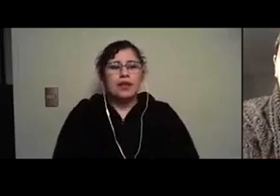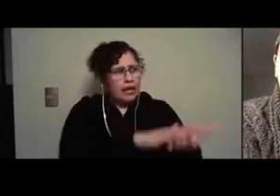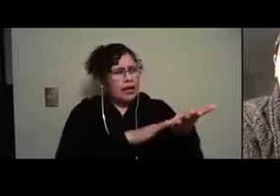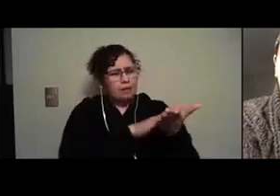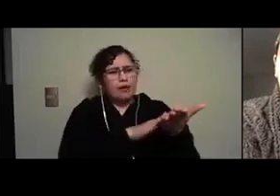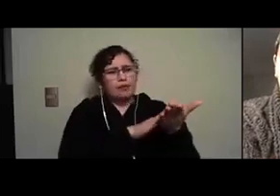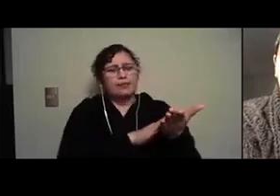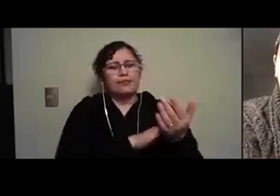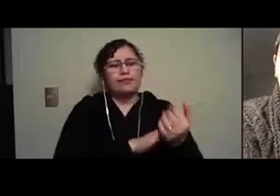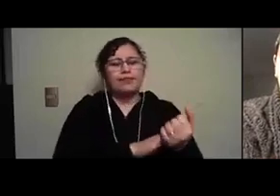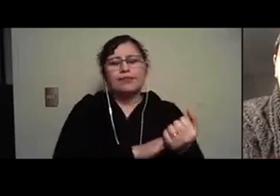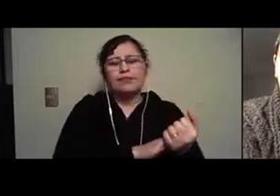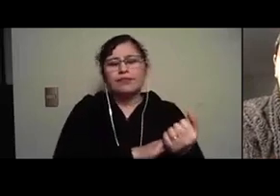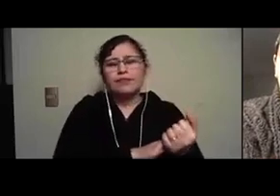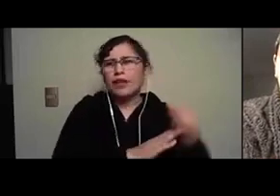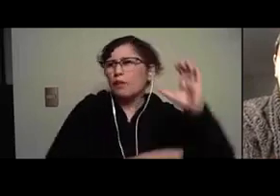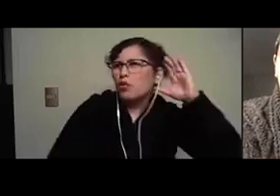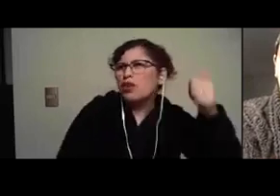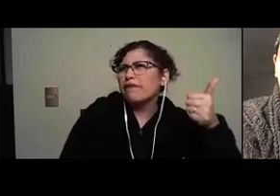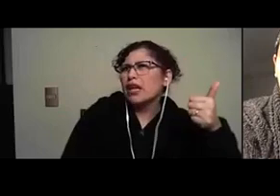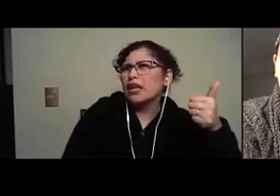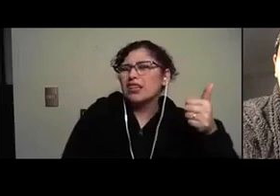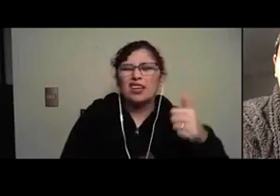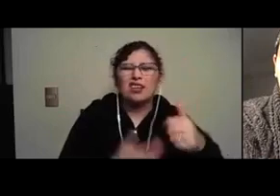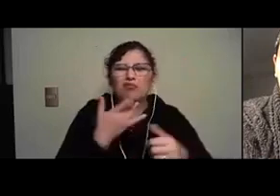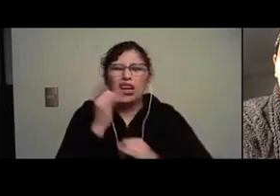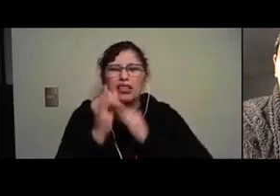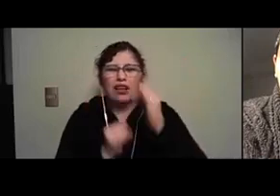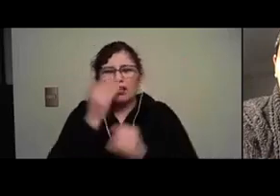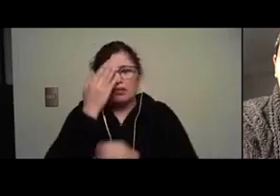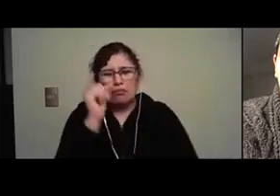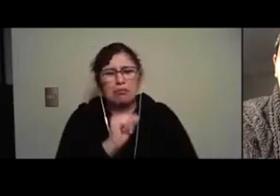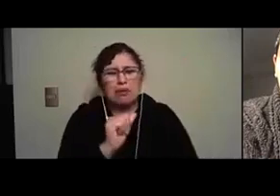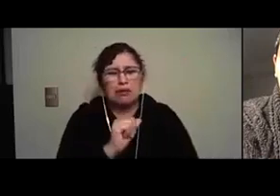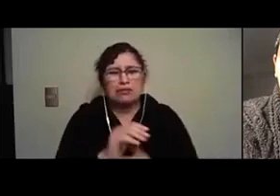uno ¿Me escucha bien? Porque mi internet está medio malo.